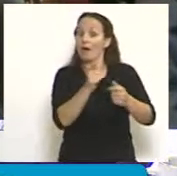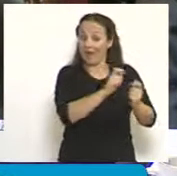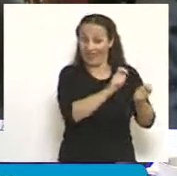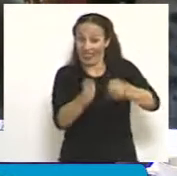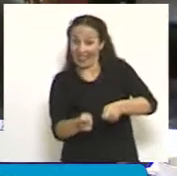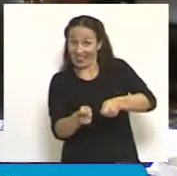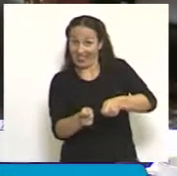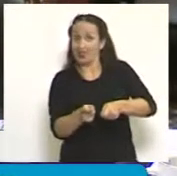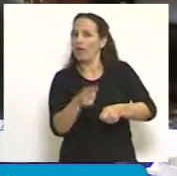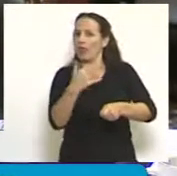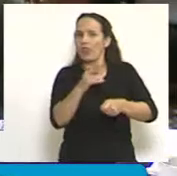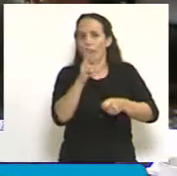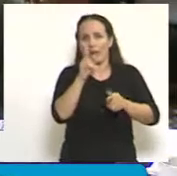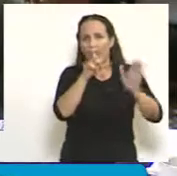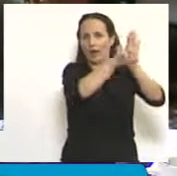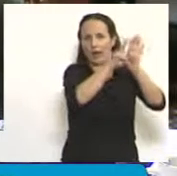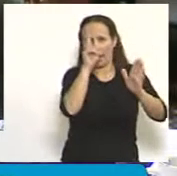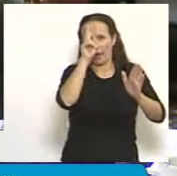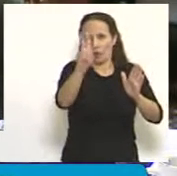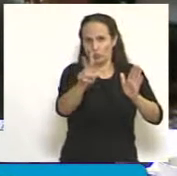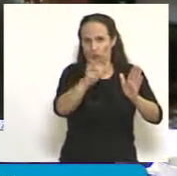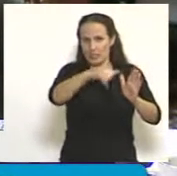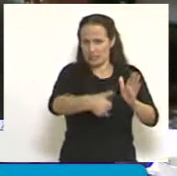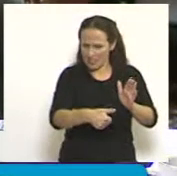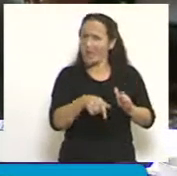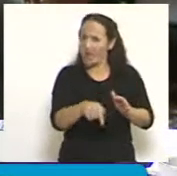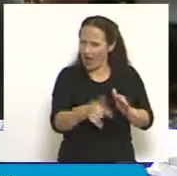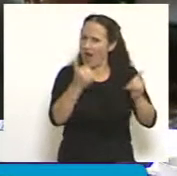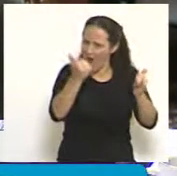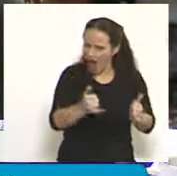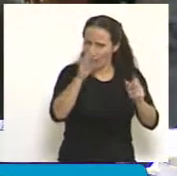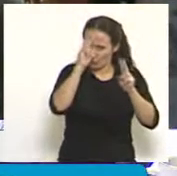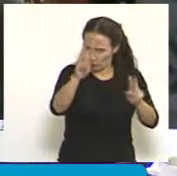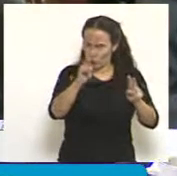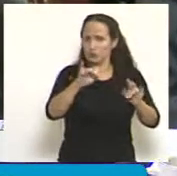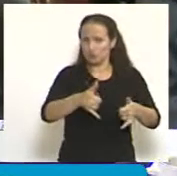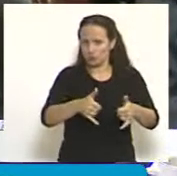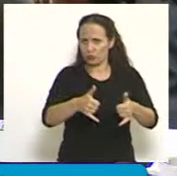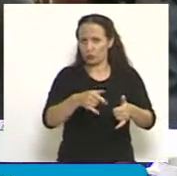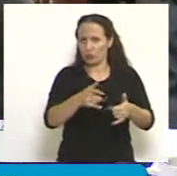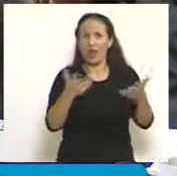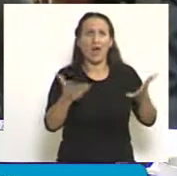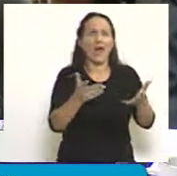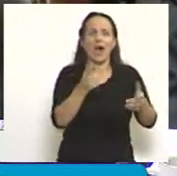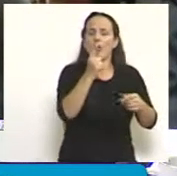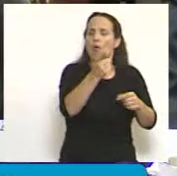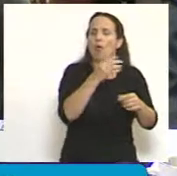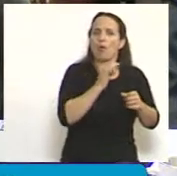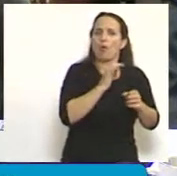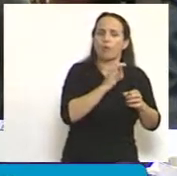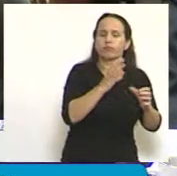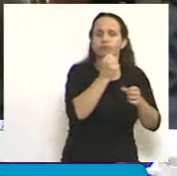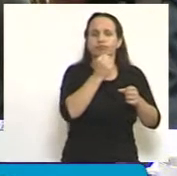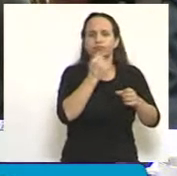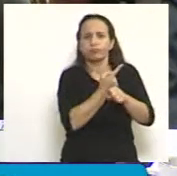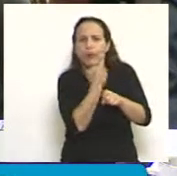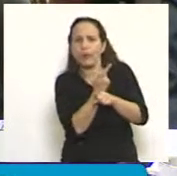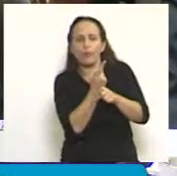Hoy, la titular del Ministerio Público tiene las mismas competencias, actúa en defensa de la Constitución y de los